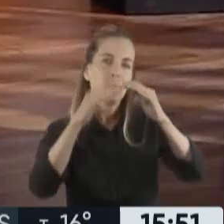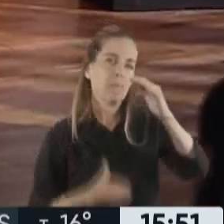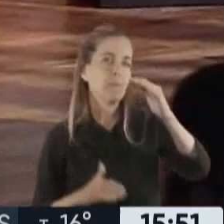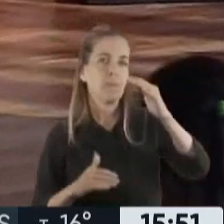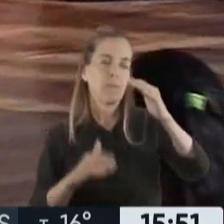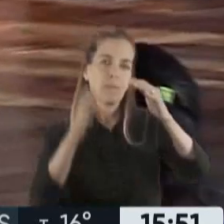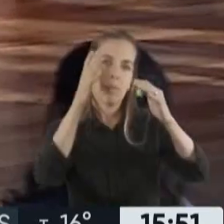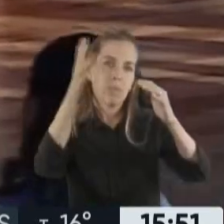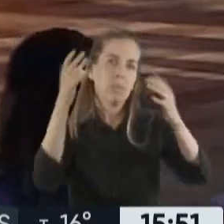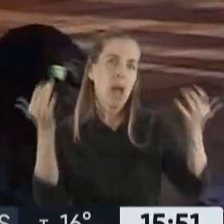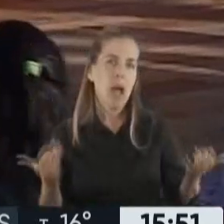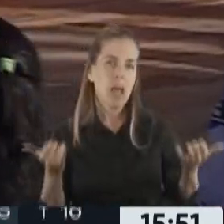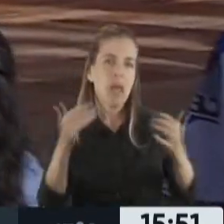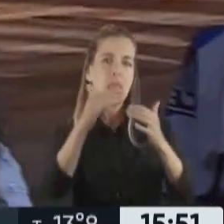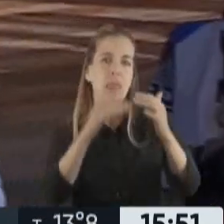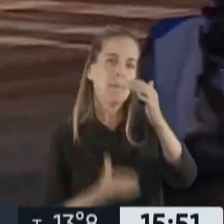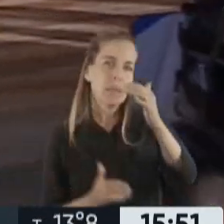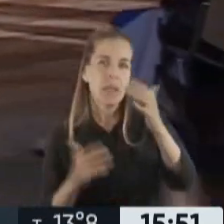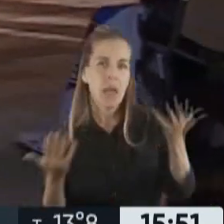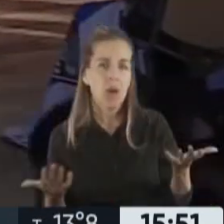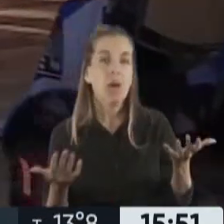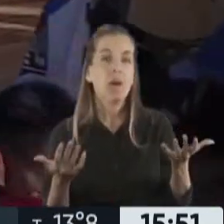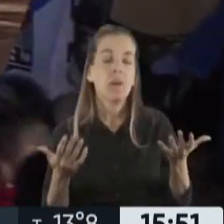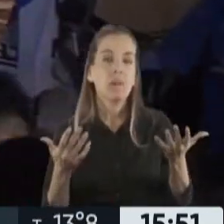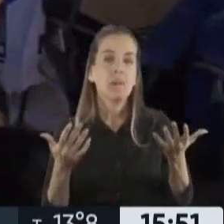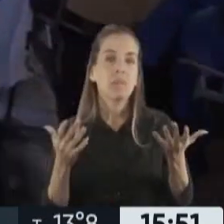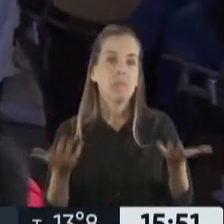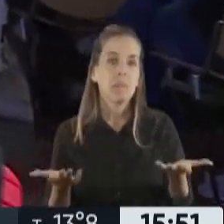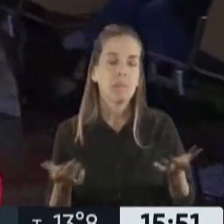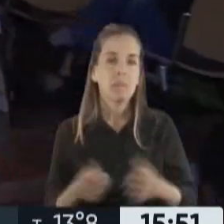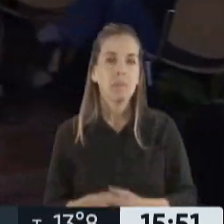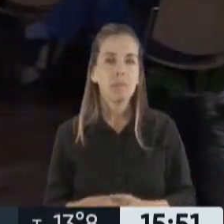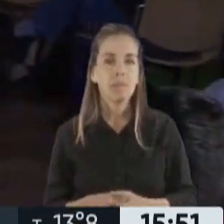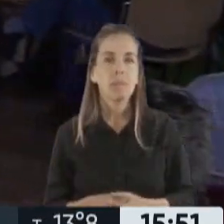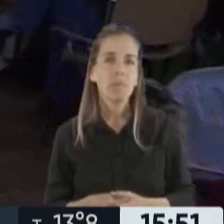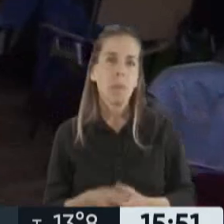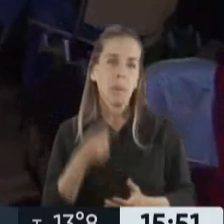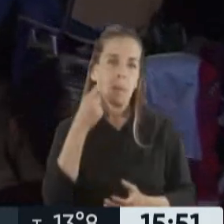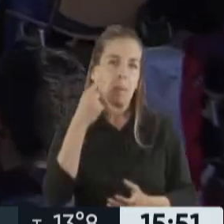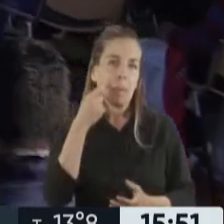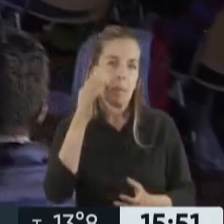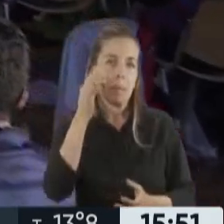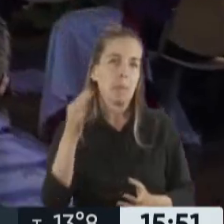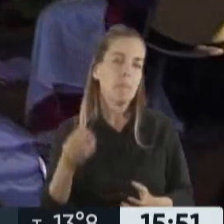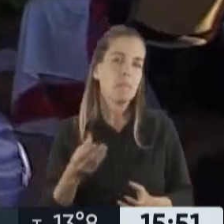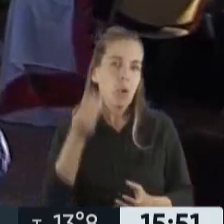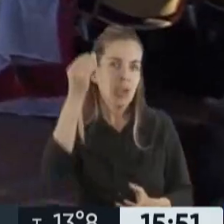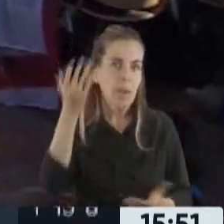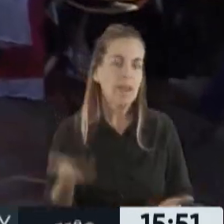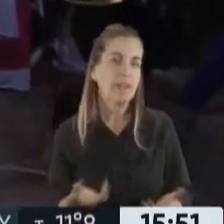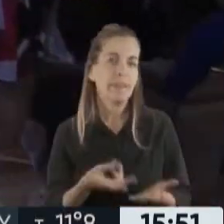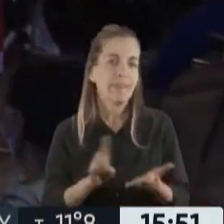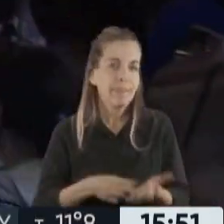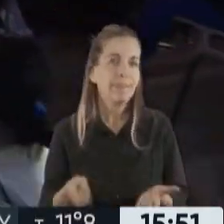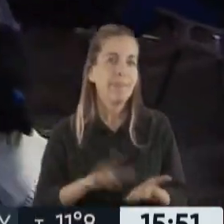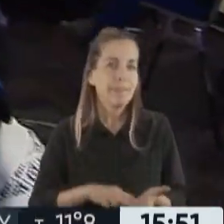desigualdades a los que el mundo nos somete. Lo hemos visto muchas veces,